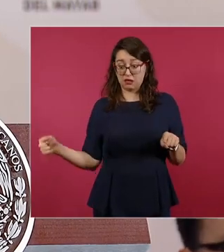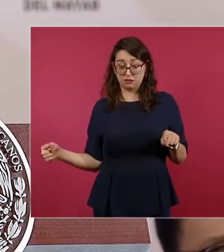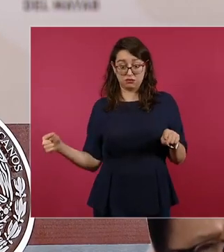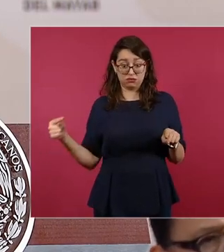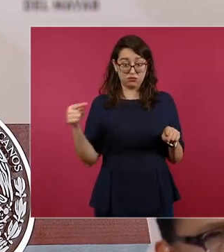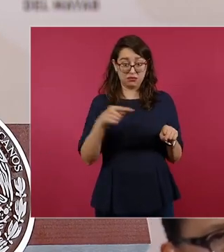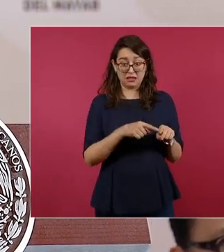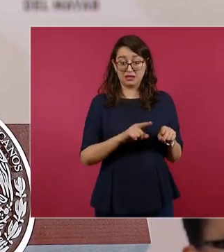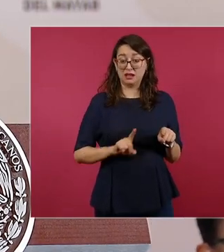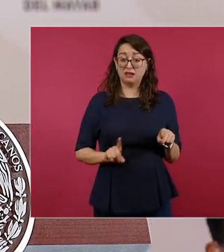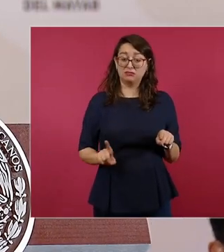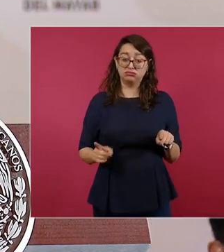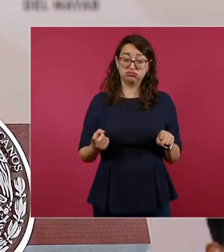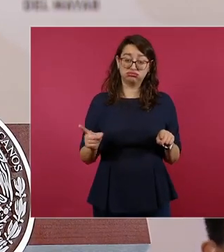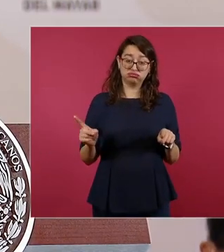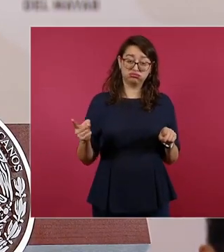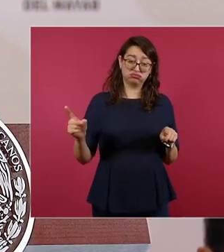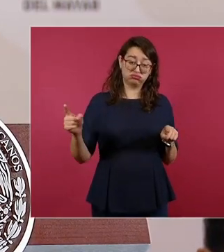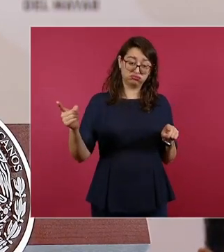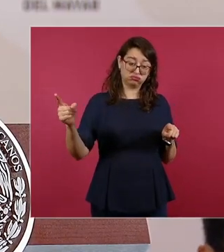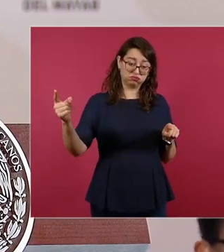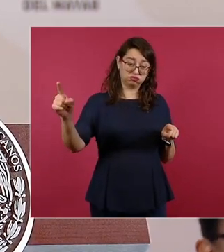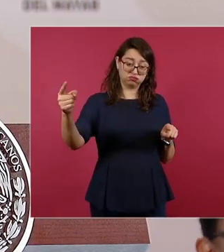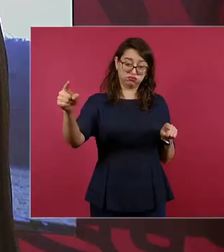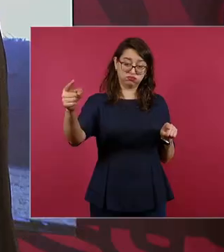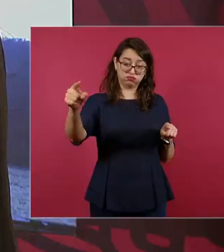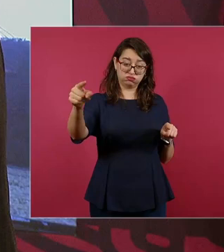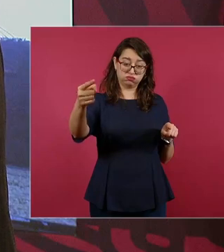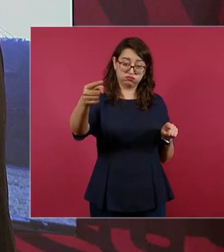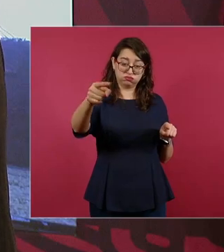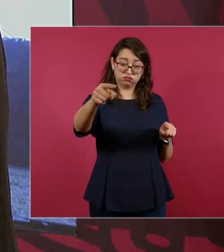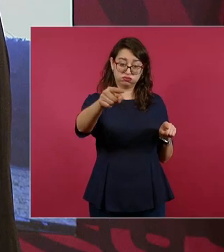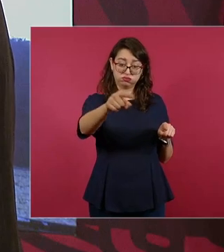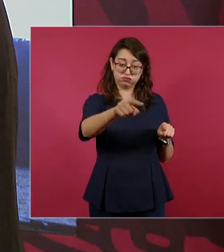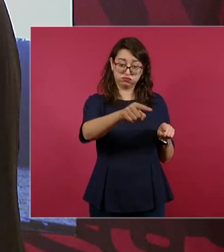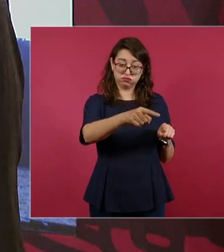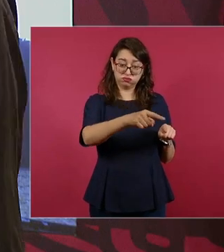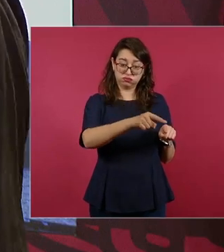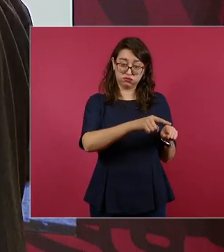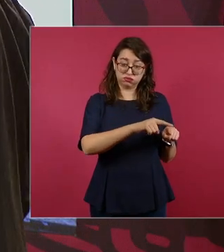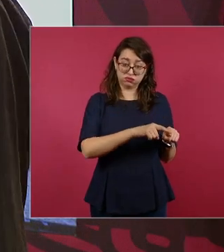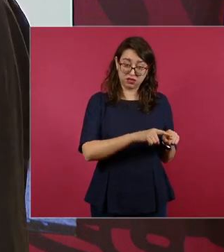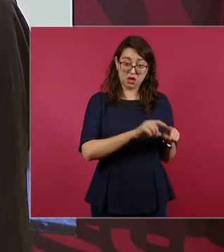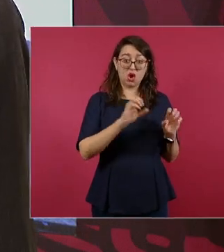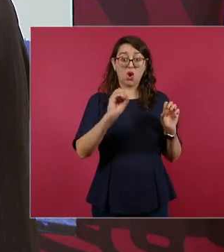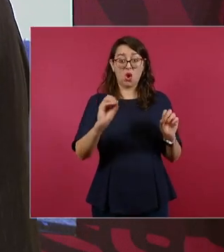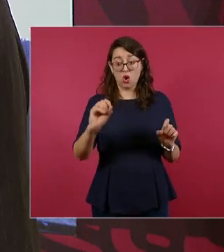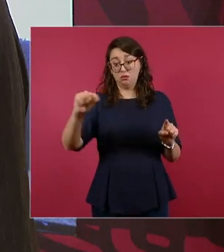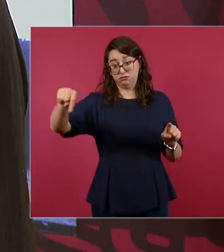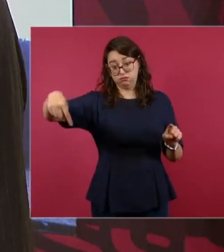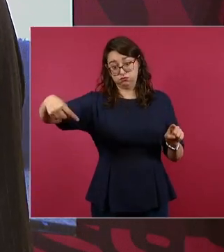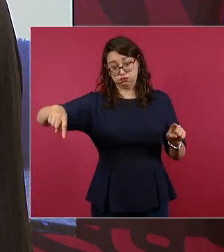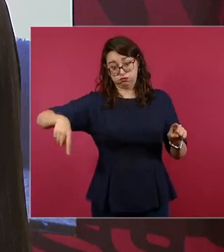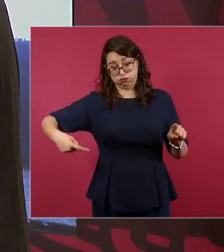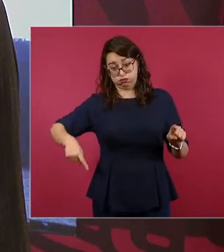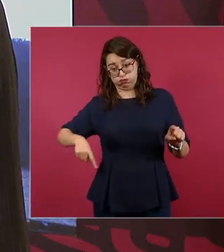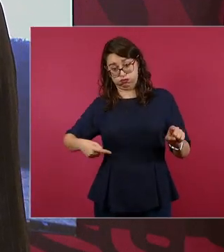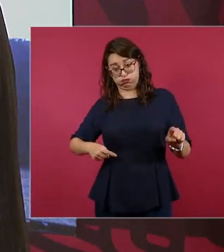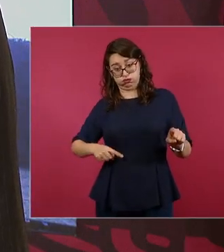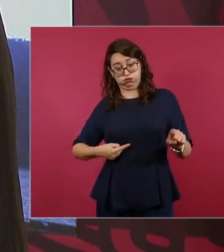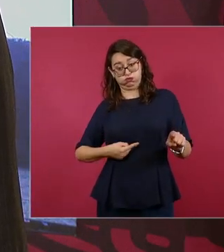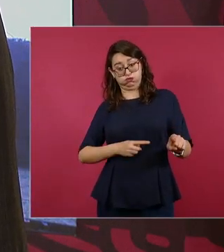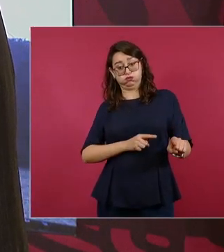que dar una vuelta por Comitán o bajar a la costa por Huistla